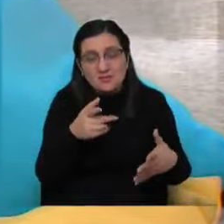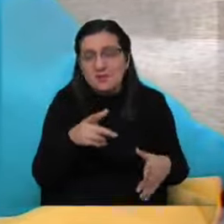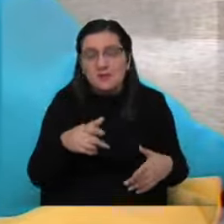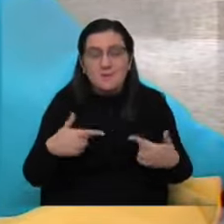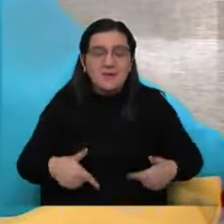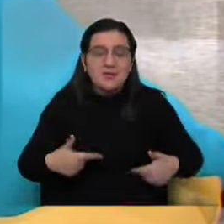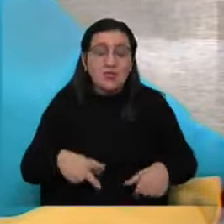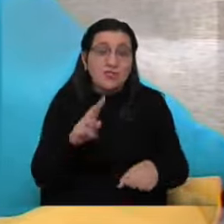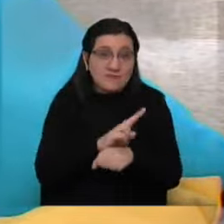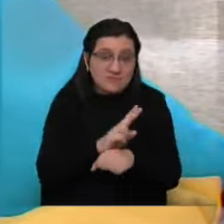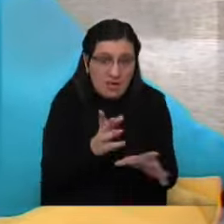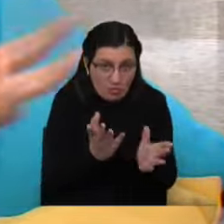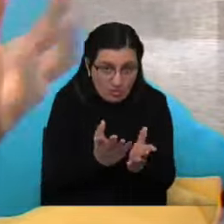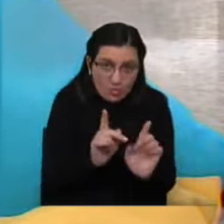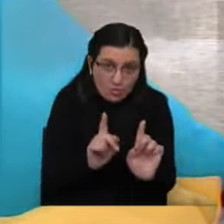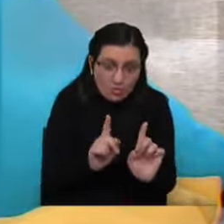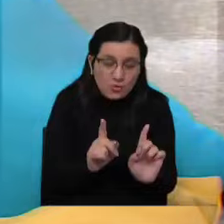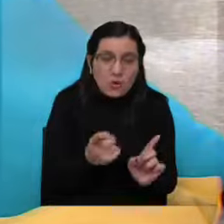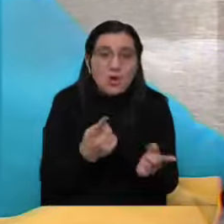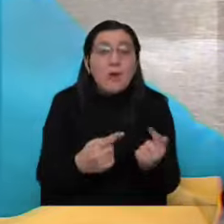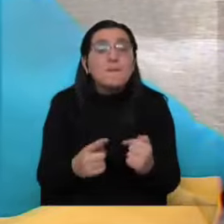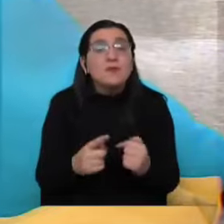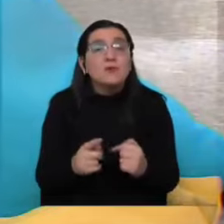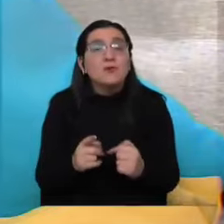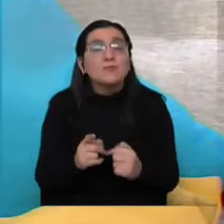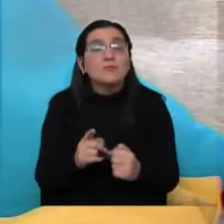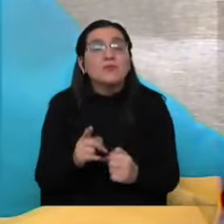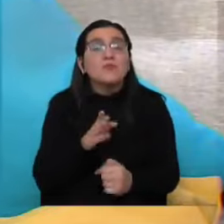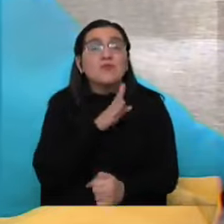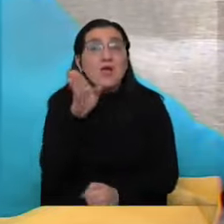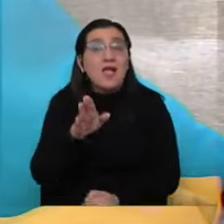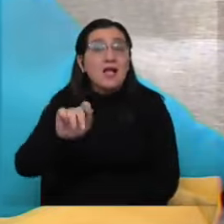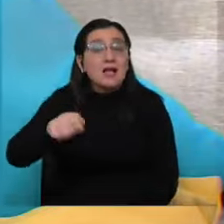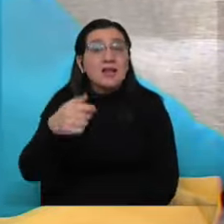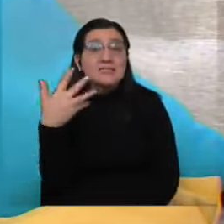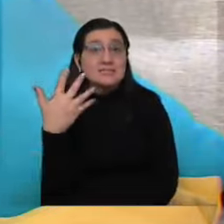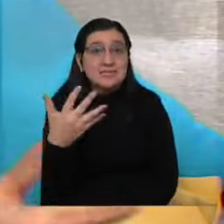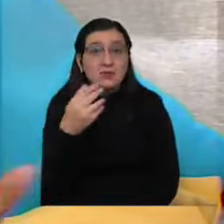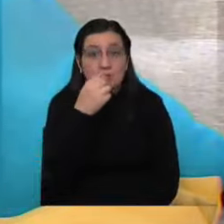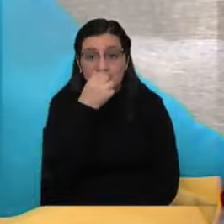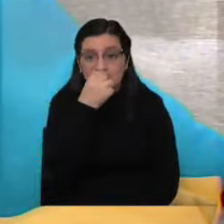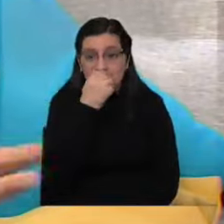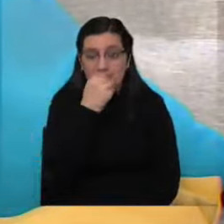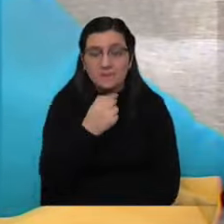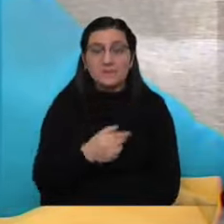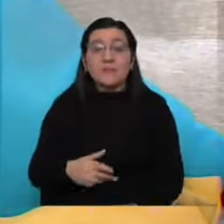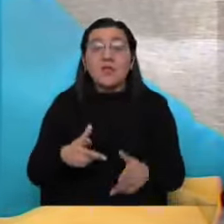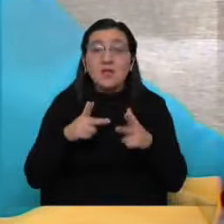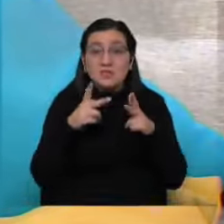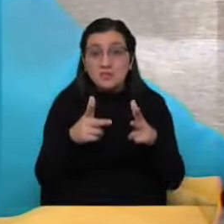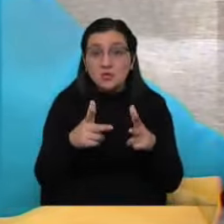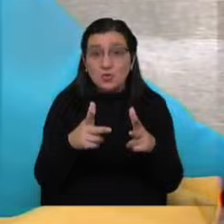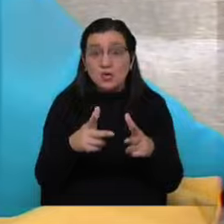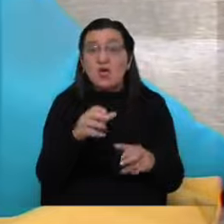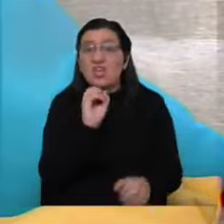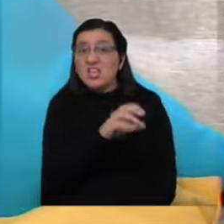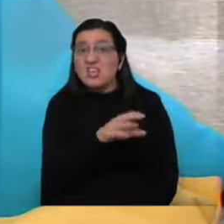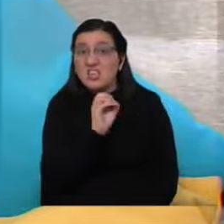tema estuvo en un programa de la pantalla amiga de Canal 5 y eh dijo que que los que